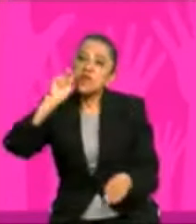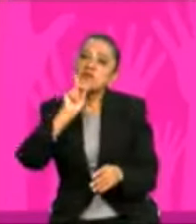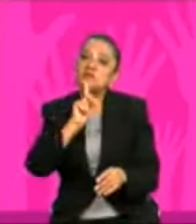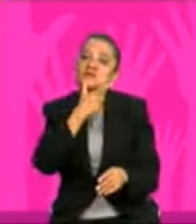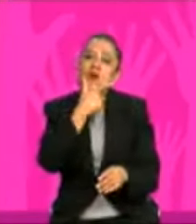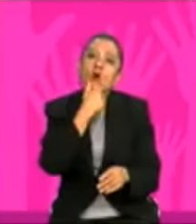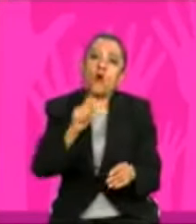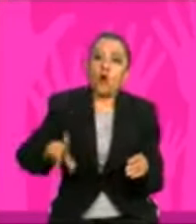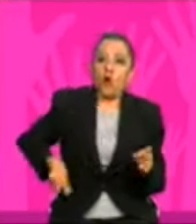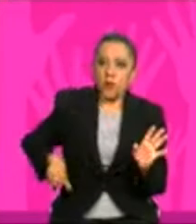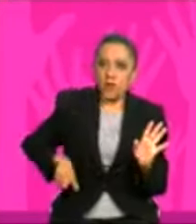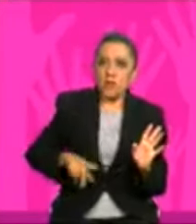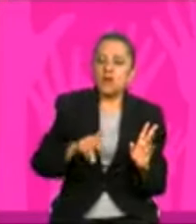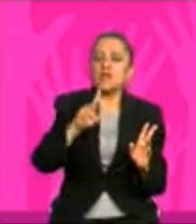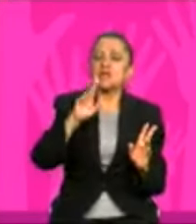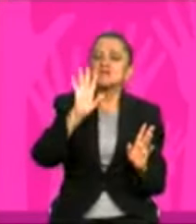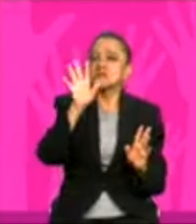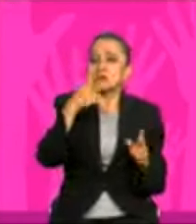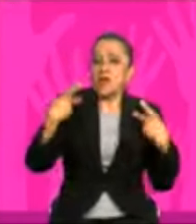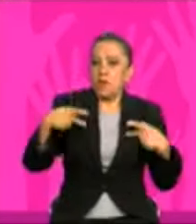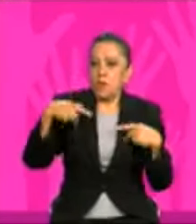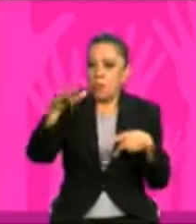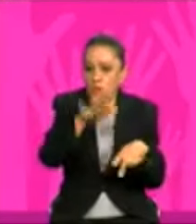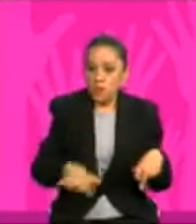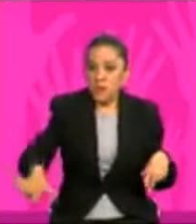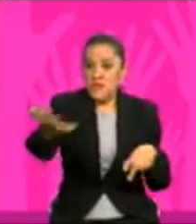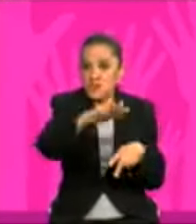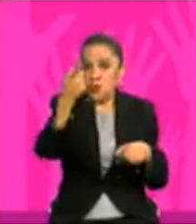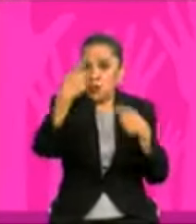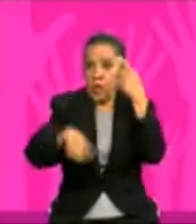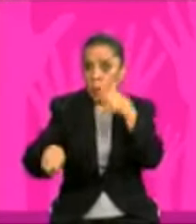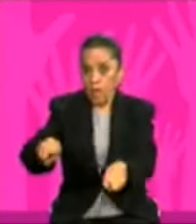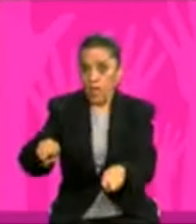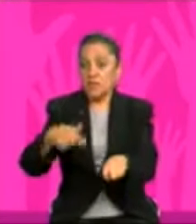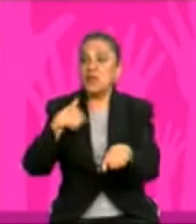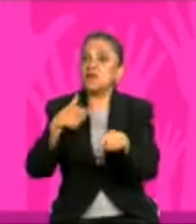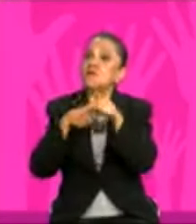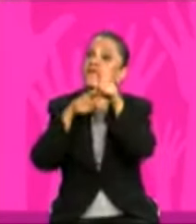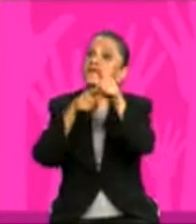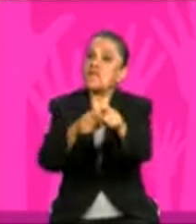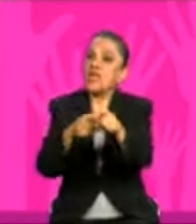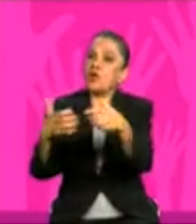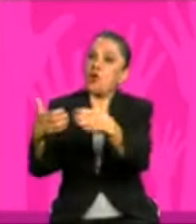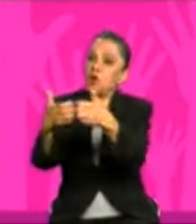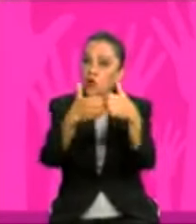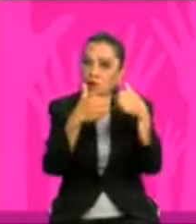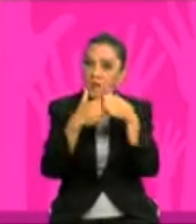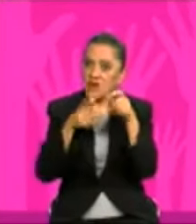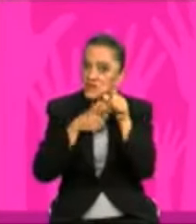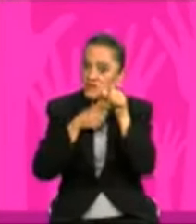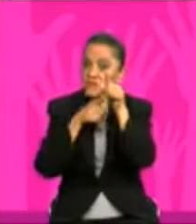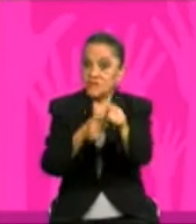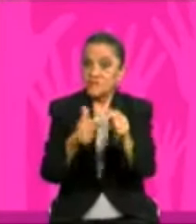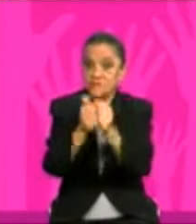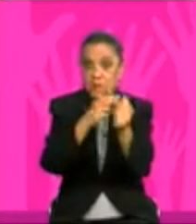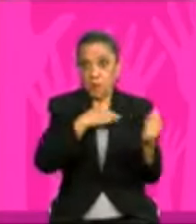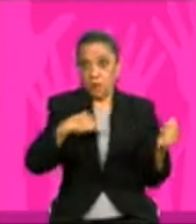gobernadores. El pueblo manda. Mantendré una colaboración permanente con los municipios del